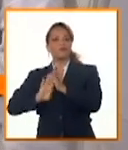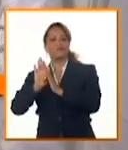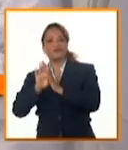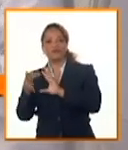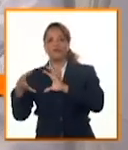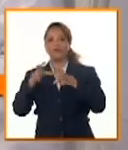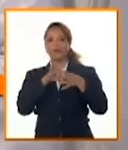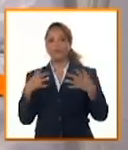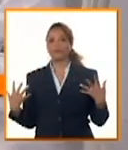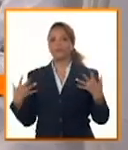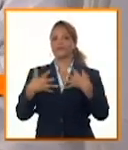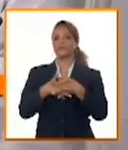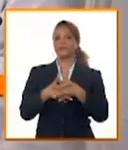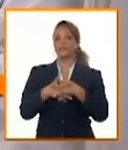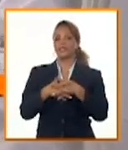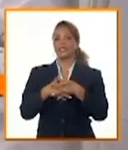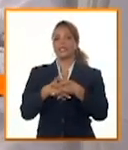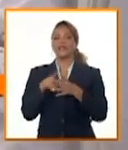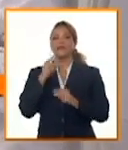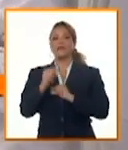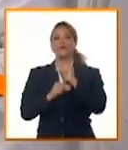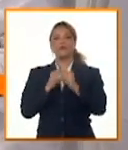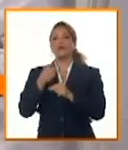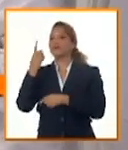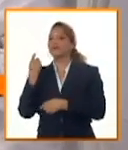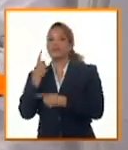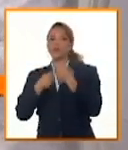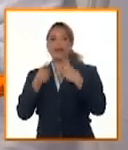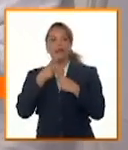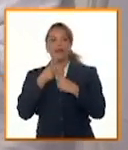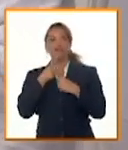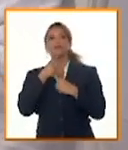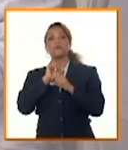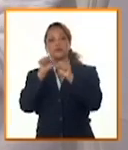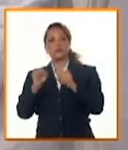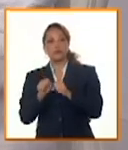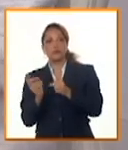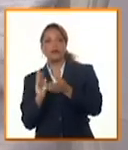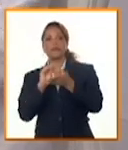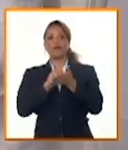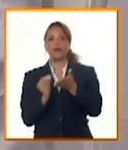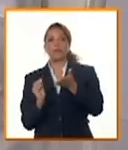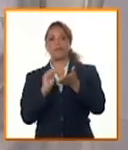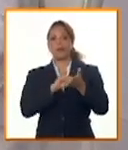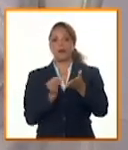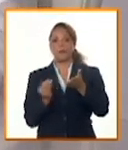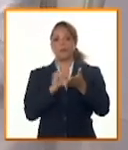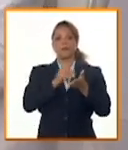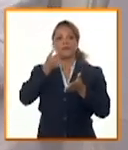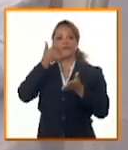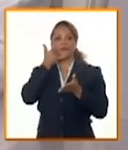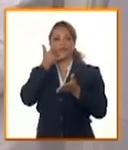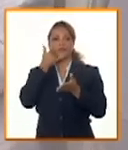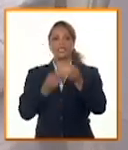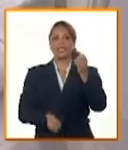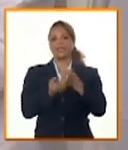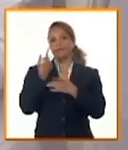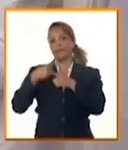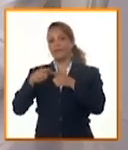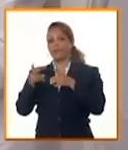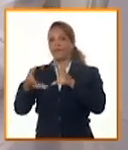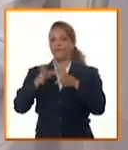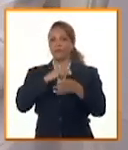esto es un espiral en la medida que nos vamos dando cuenta de otras posibilidades vamos innovando creando y creando otras posibilidades